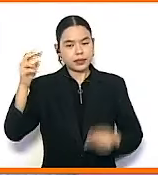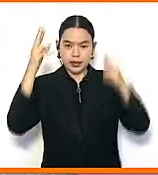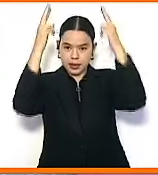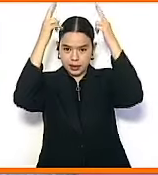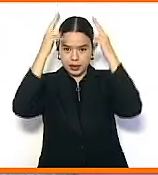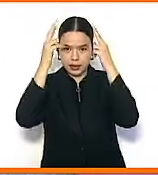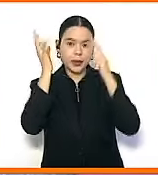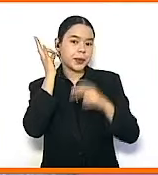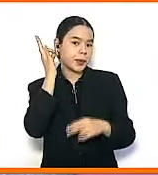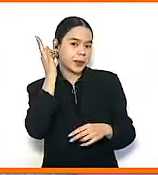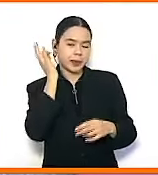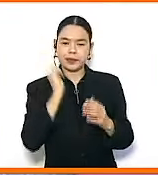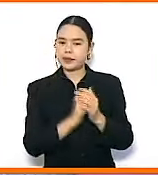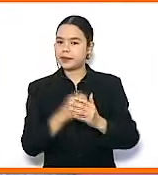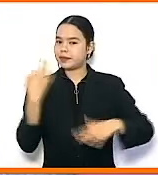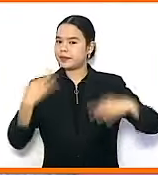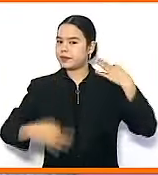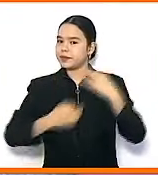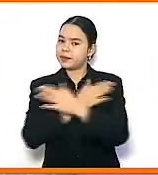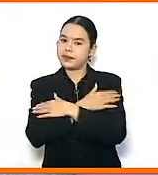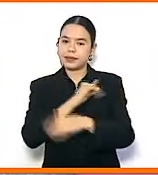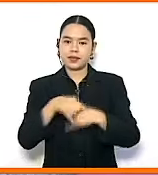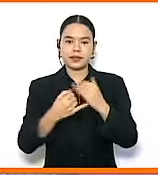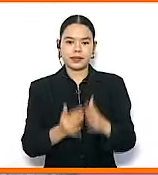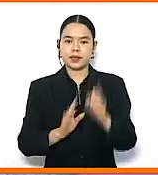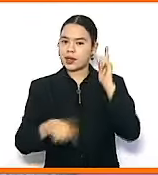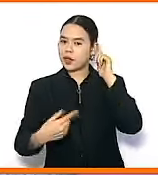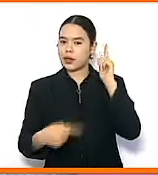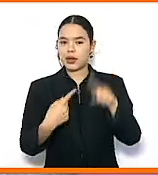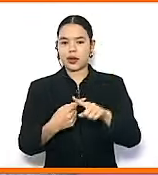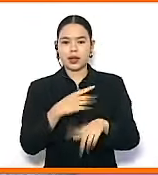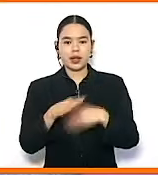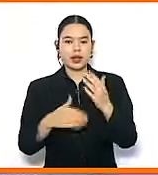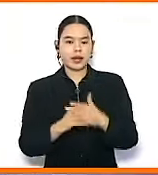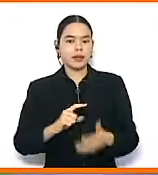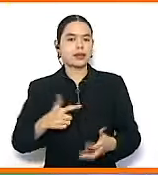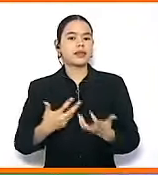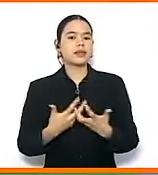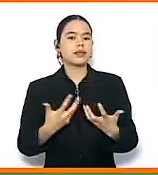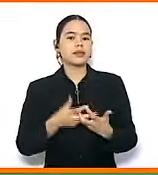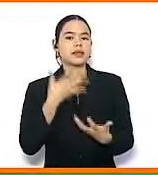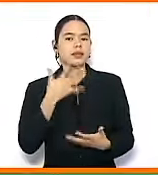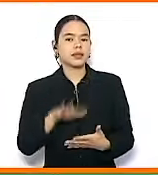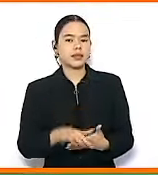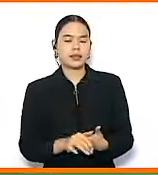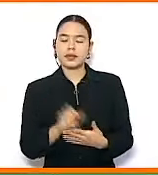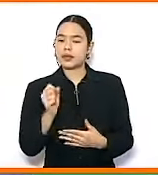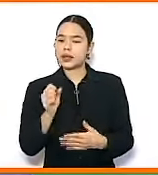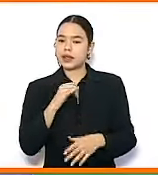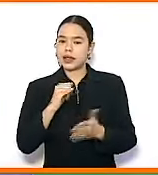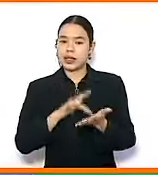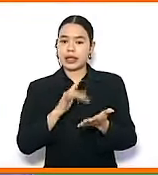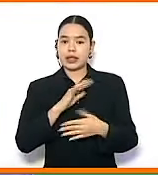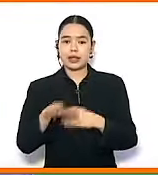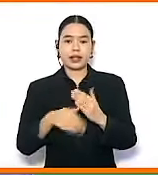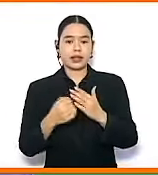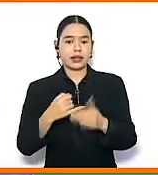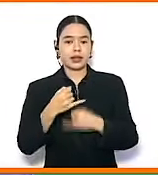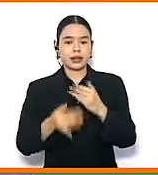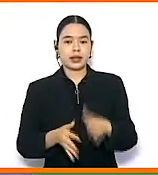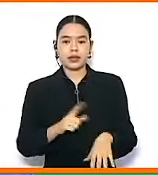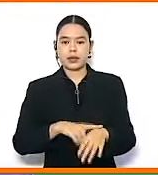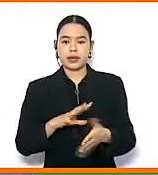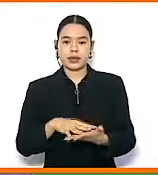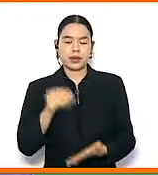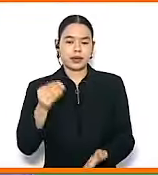sueños reina. Muchas felicidades, pero si eres jugador para Multi X, será Marbella quien te dé la suerte. Gracias, Kate, jugadores, así es, acompáñenme a